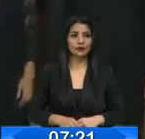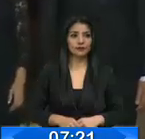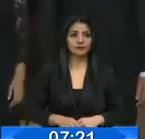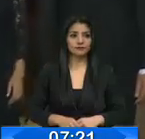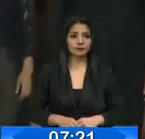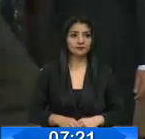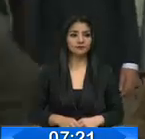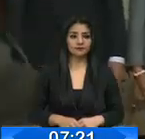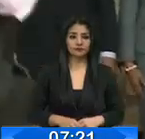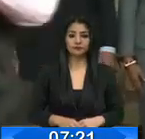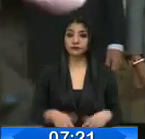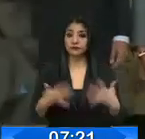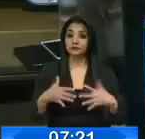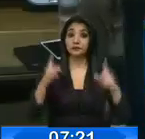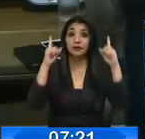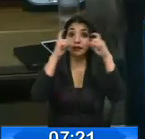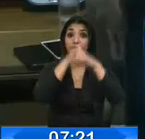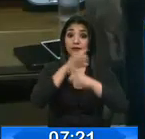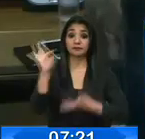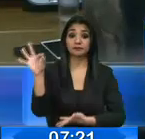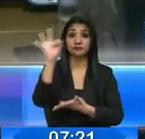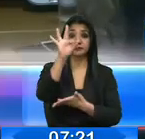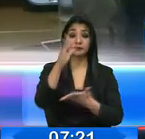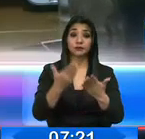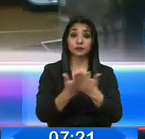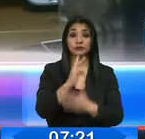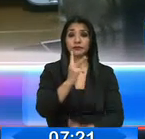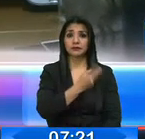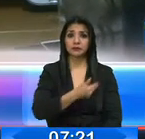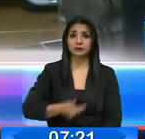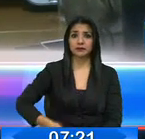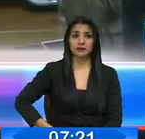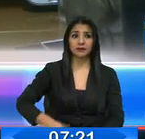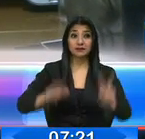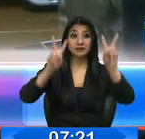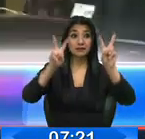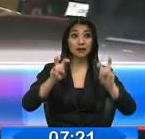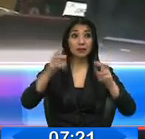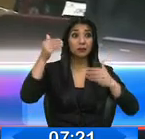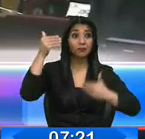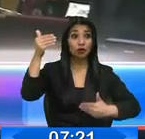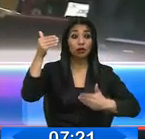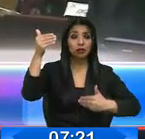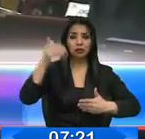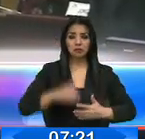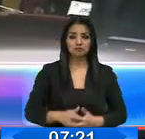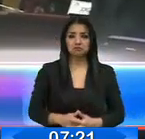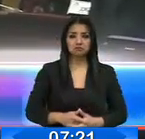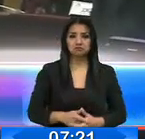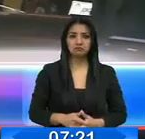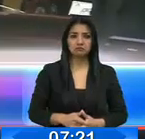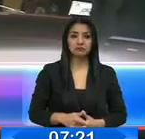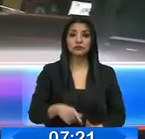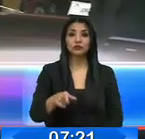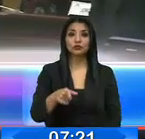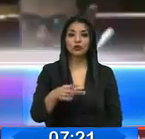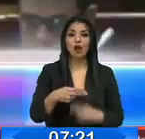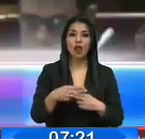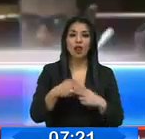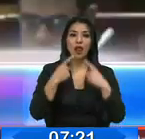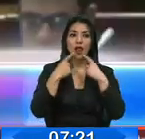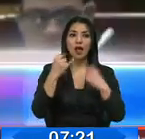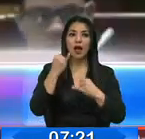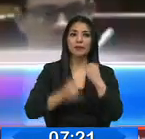Una de las situaciones más complejas en la elección del nuevo vicepresidente no fueron los temas políticos, más bien fue pronunciar su apellido.